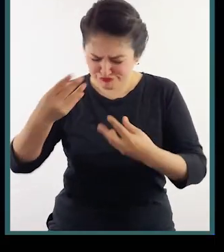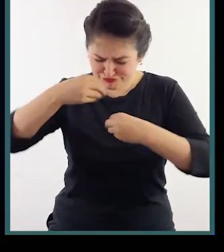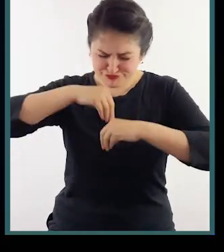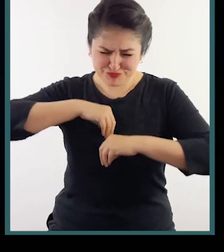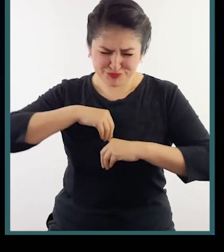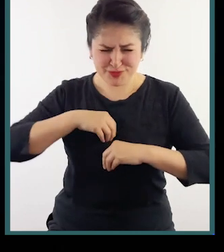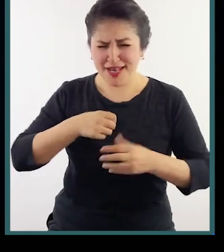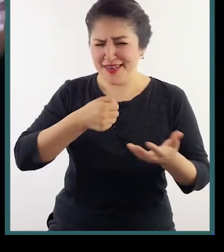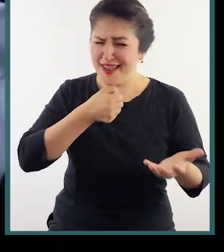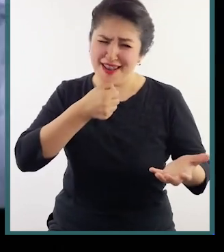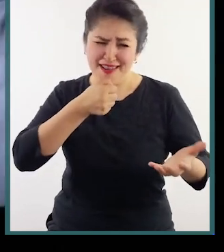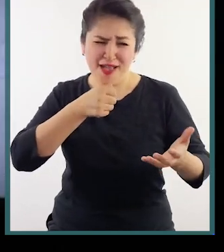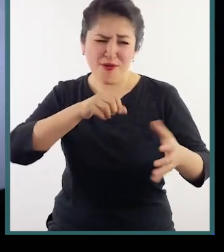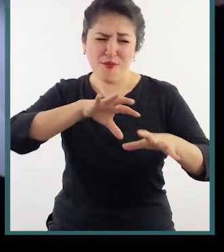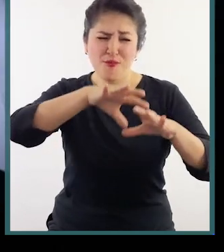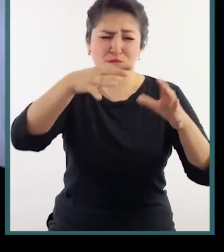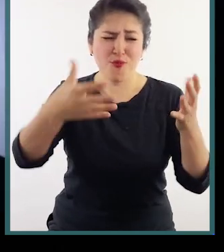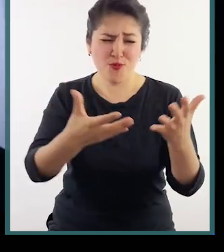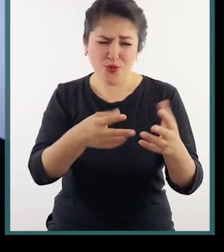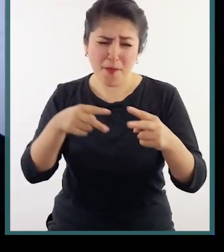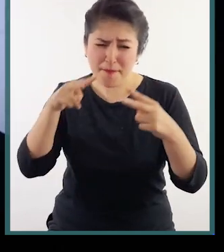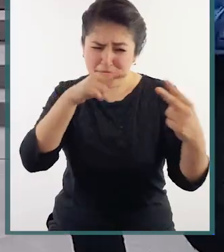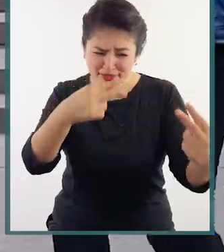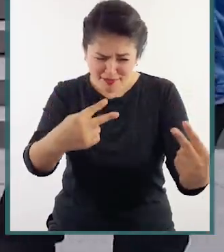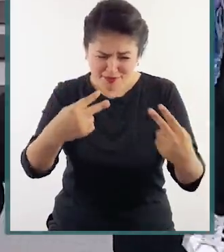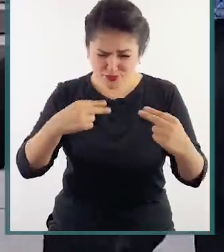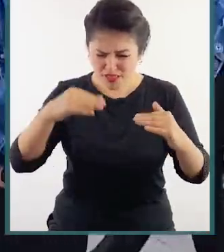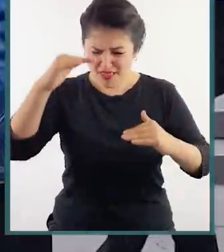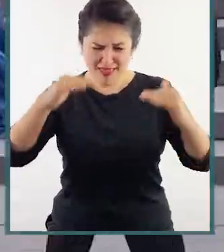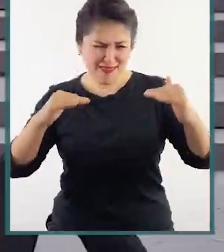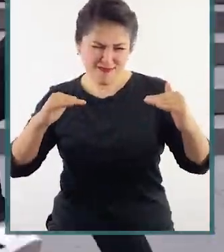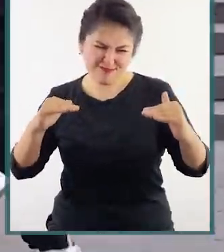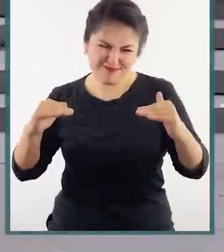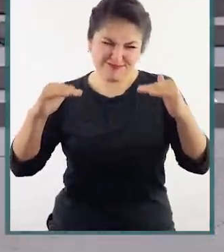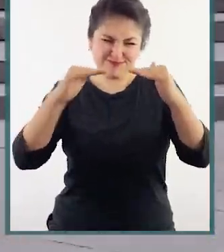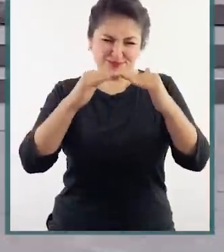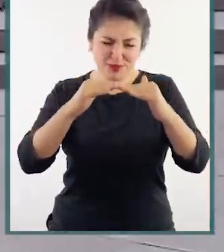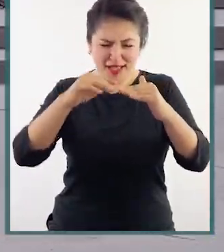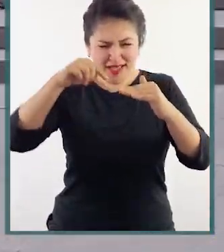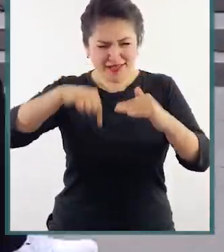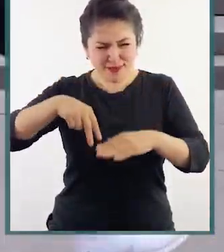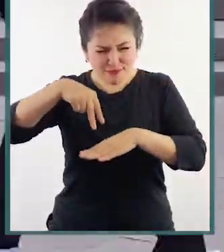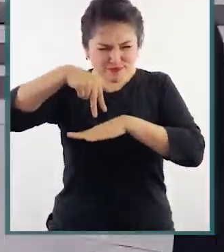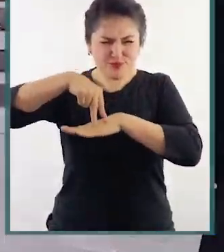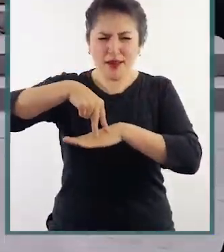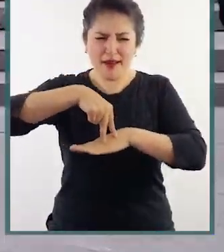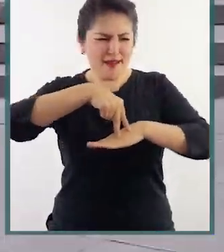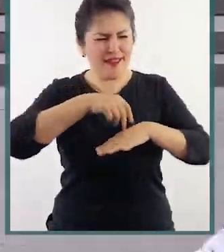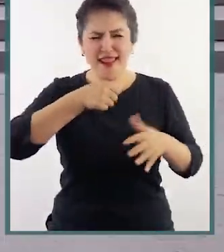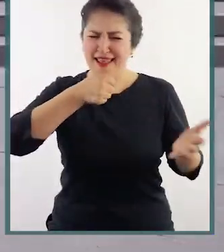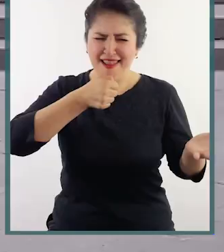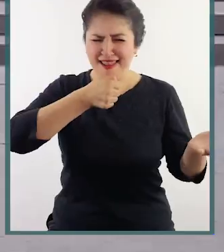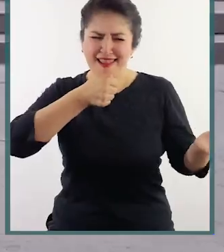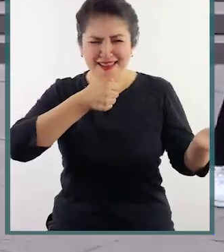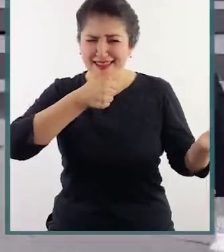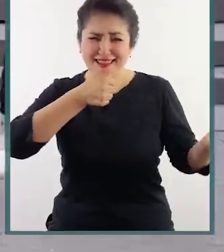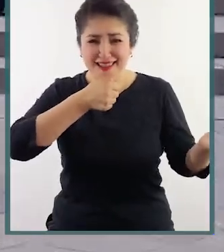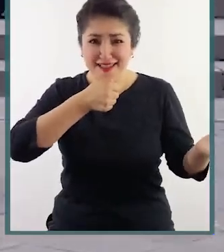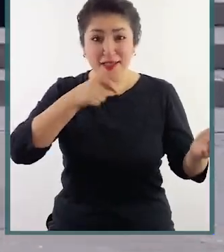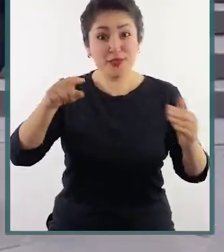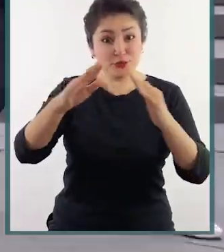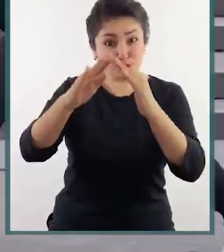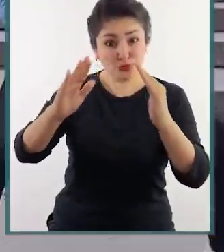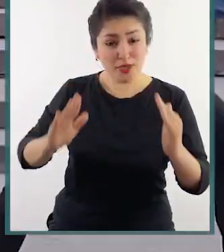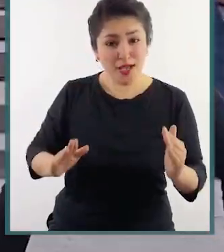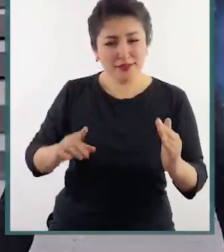de vida, hoy le grita al mundo que las batallas contra las desigualdades también se pueden emprender desde los escenarios, en